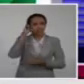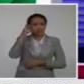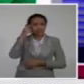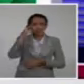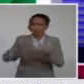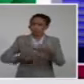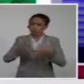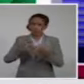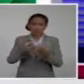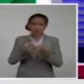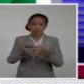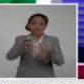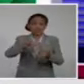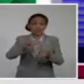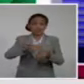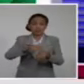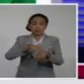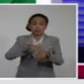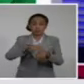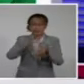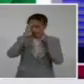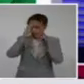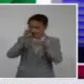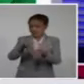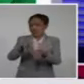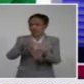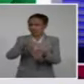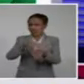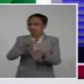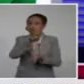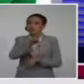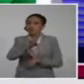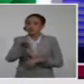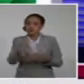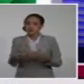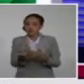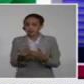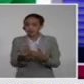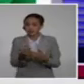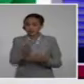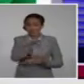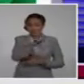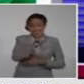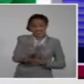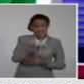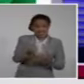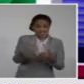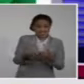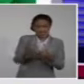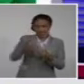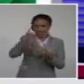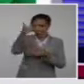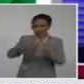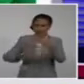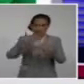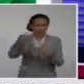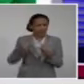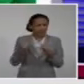estuvo ingresada durante 19 días, 16 de ellos en terapia